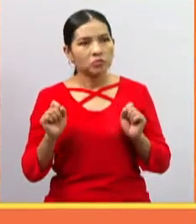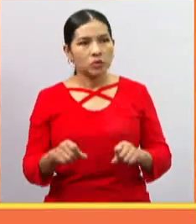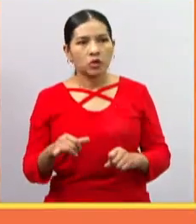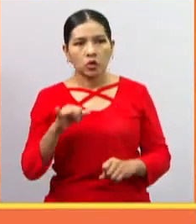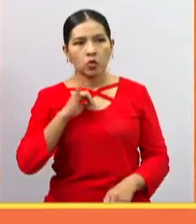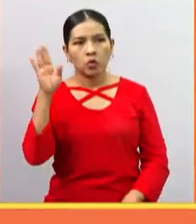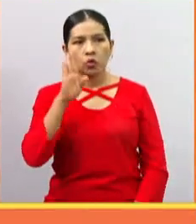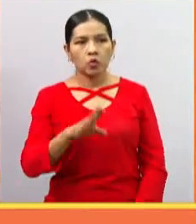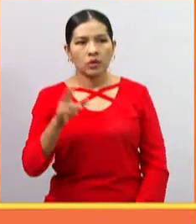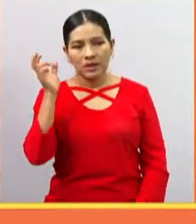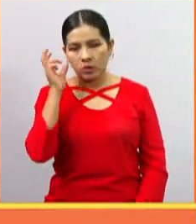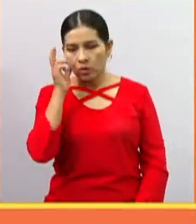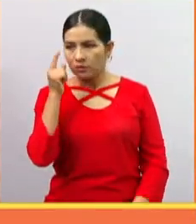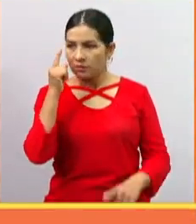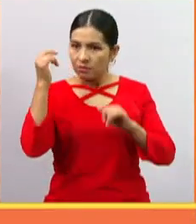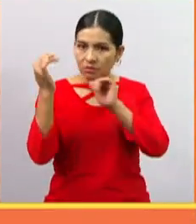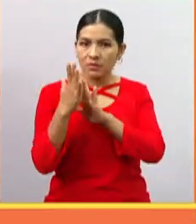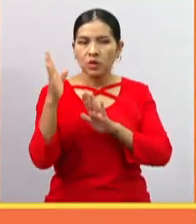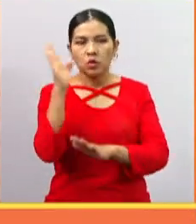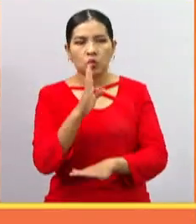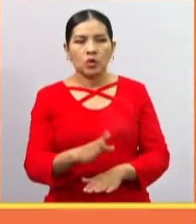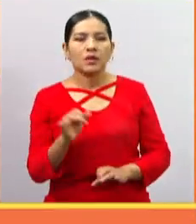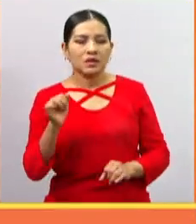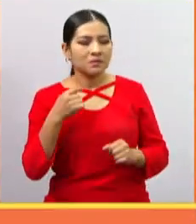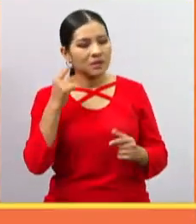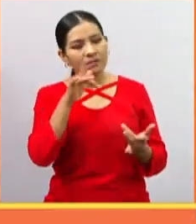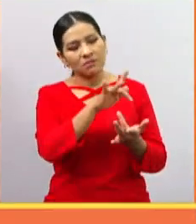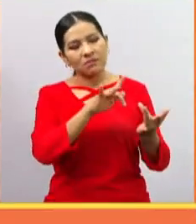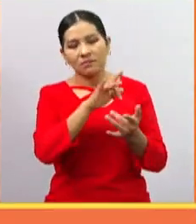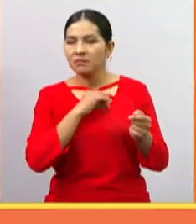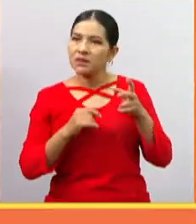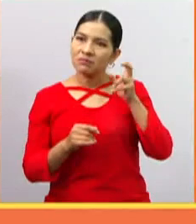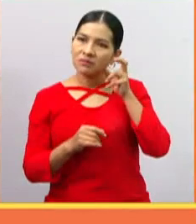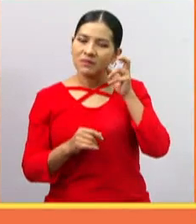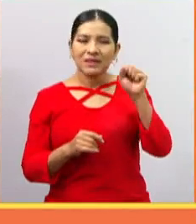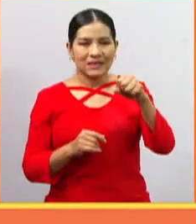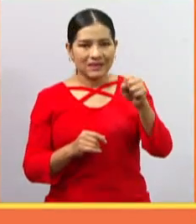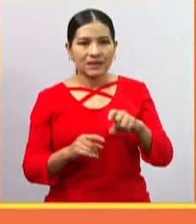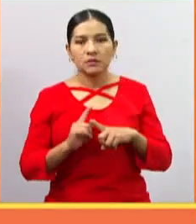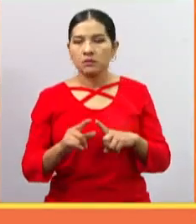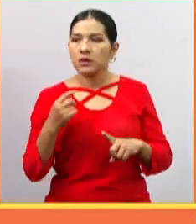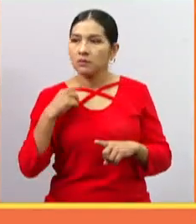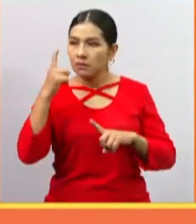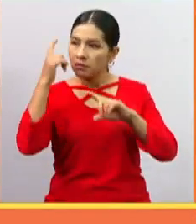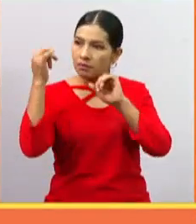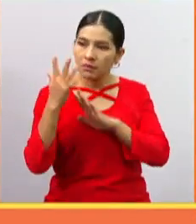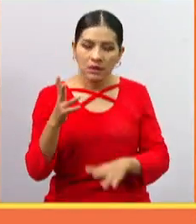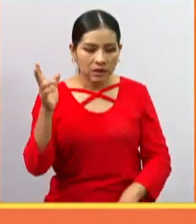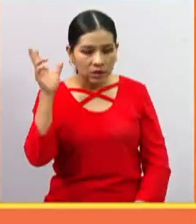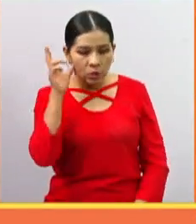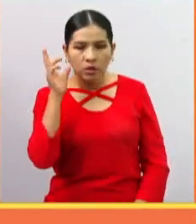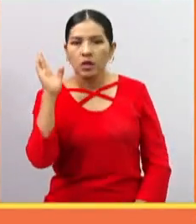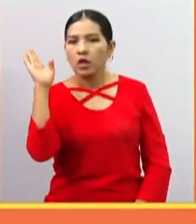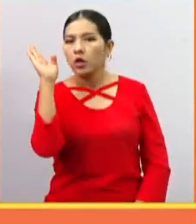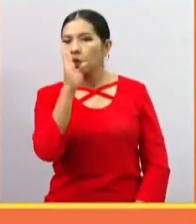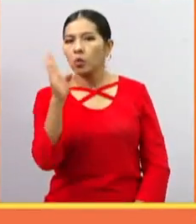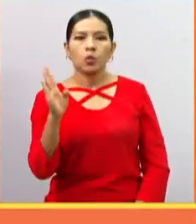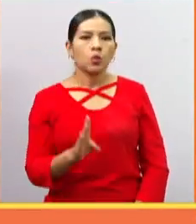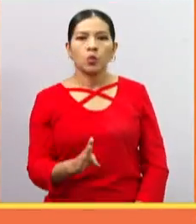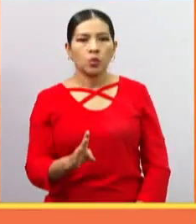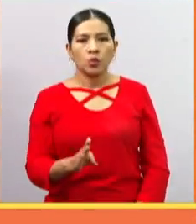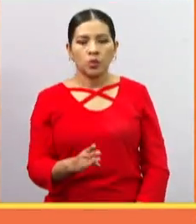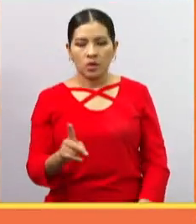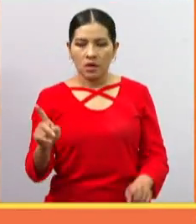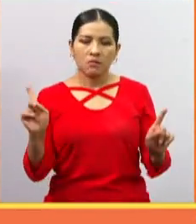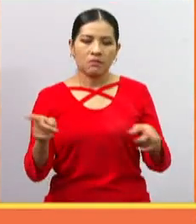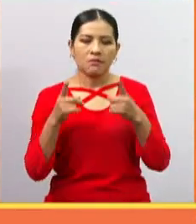pude escuchar en vivo. Sí, obviamente en los reproductores, varios, pero nunca he tenido el gusto de escuchar a la Orquesta